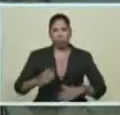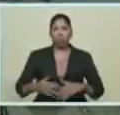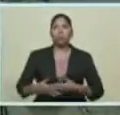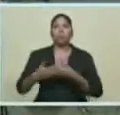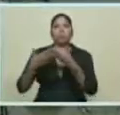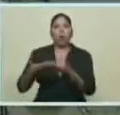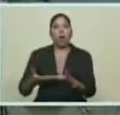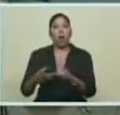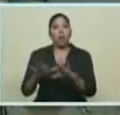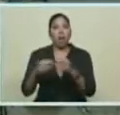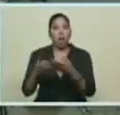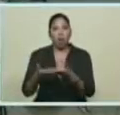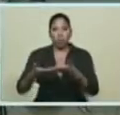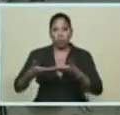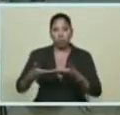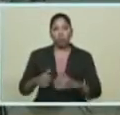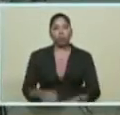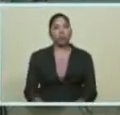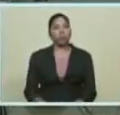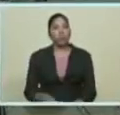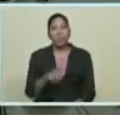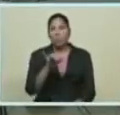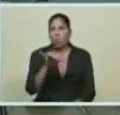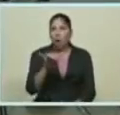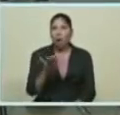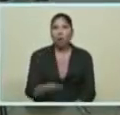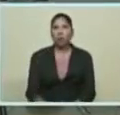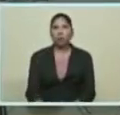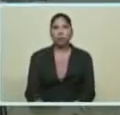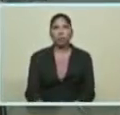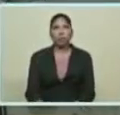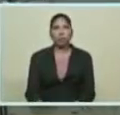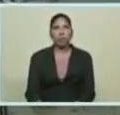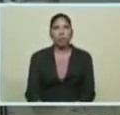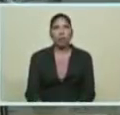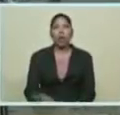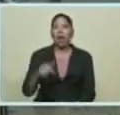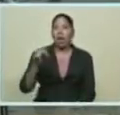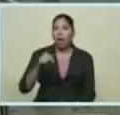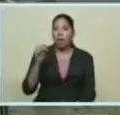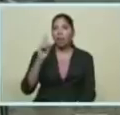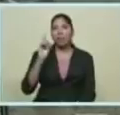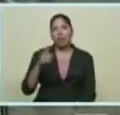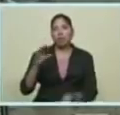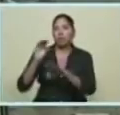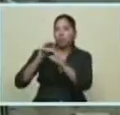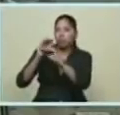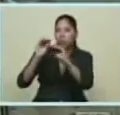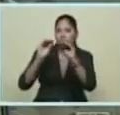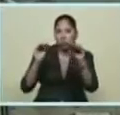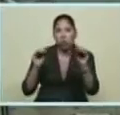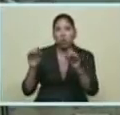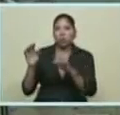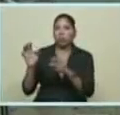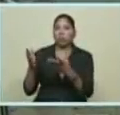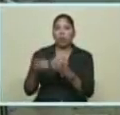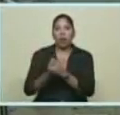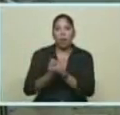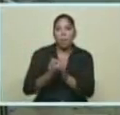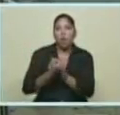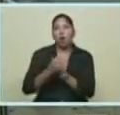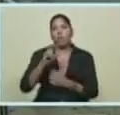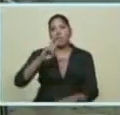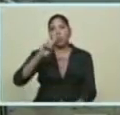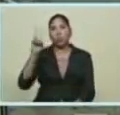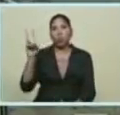oficiales. Es el amor por la patria que hay que cultivar. Es la pasión por la